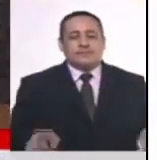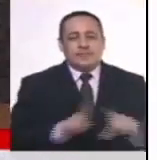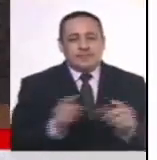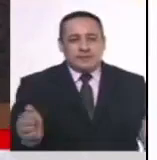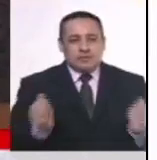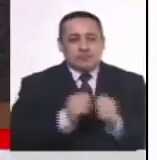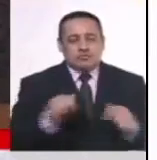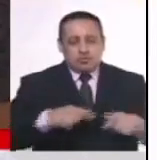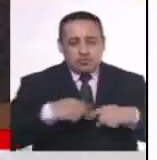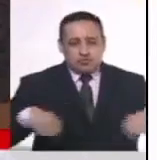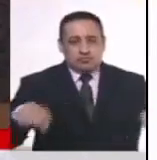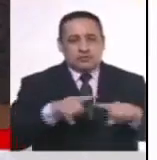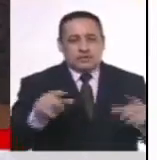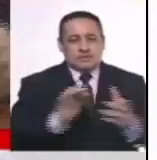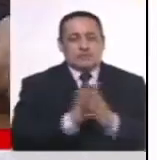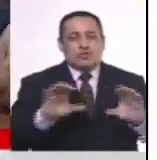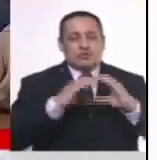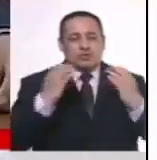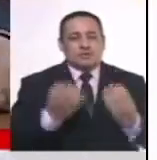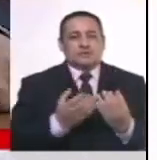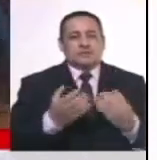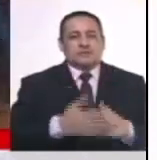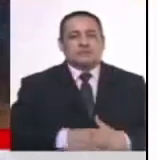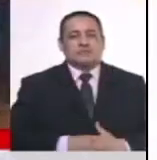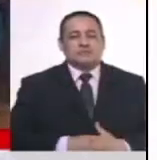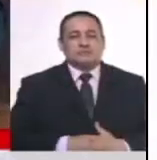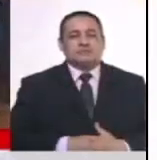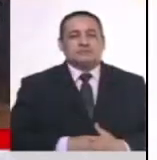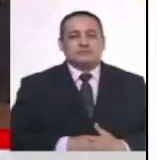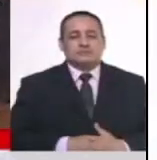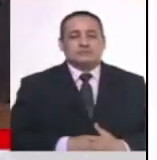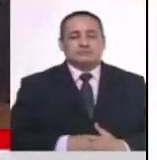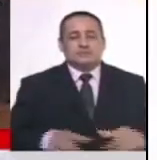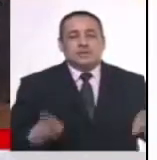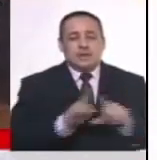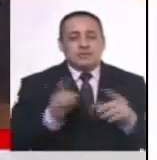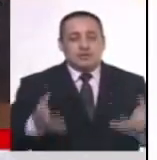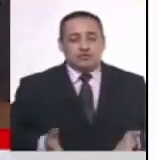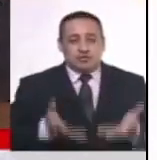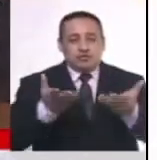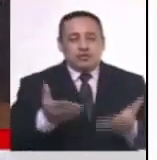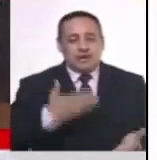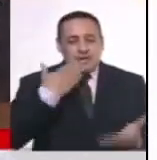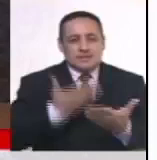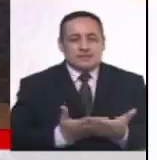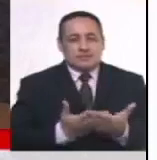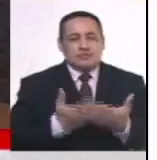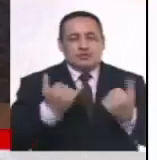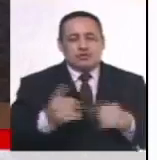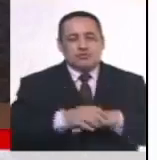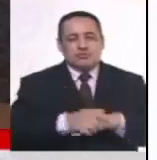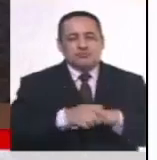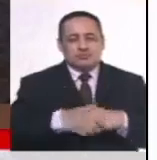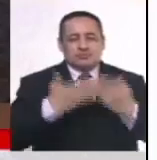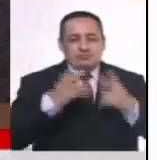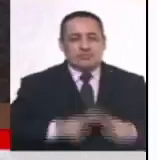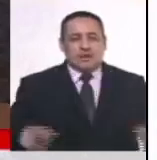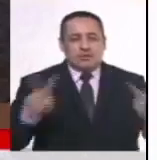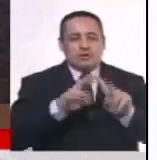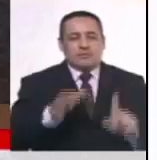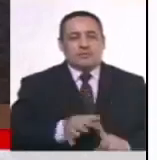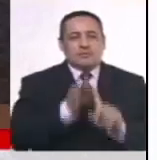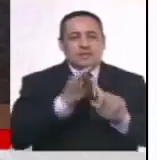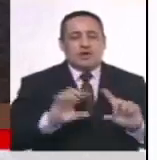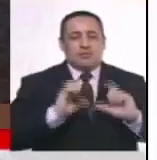junto con ustedes, colegas congresistas. Extiendo el agradecimiento y un reconocimiento especial a